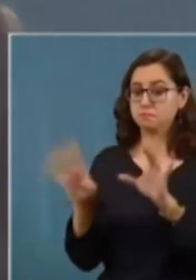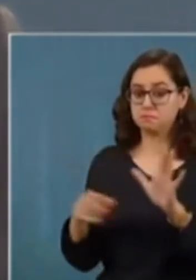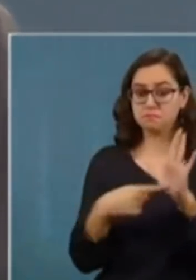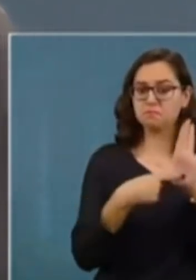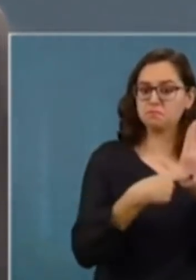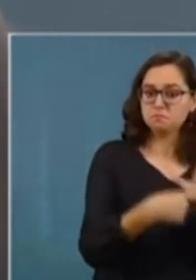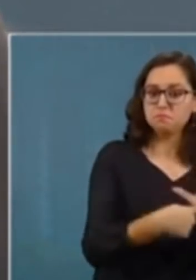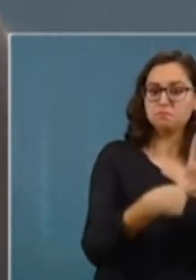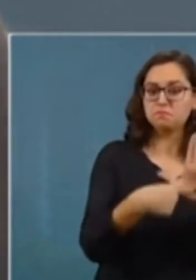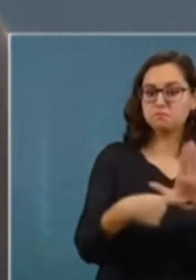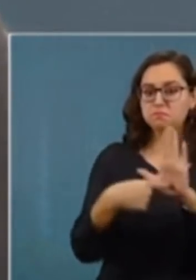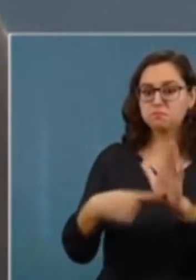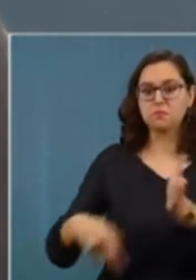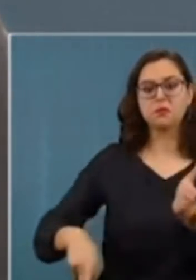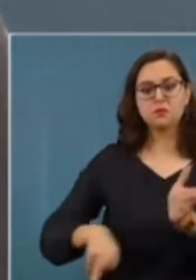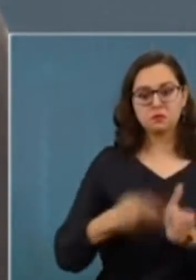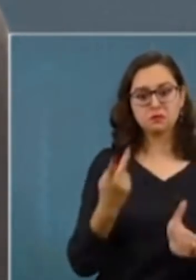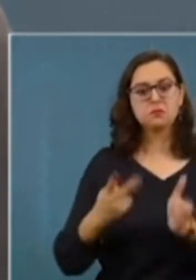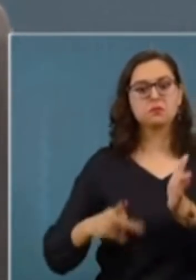porque